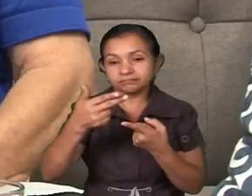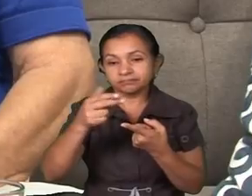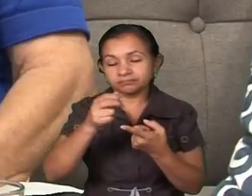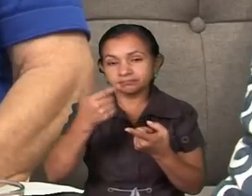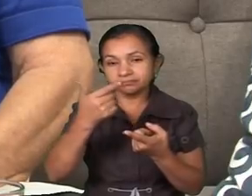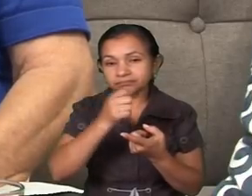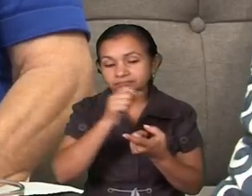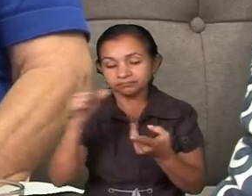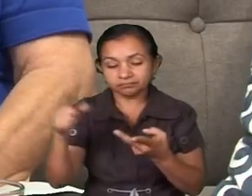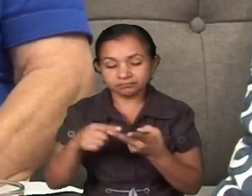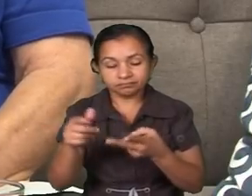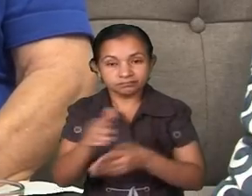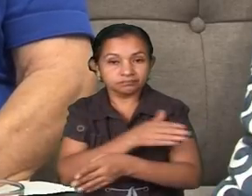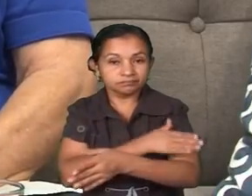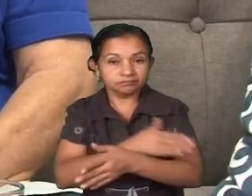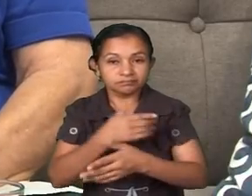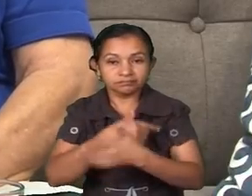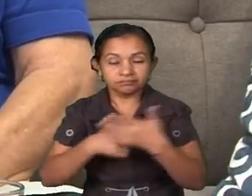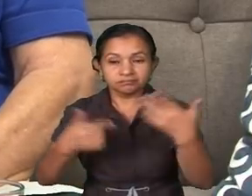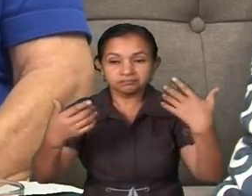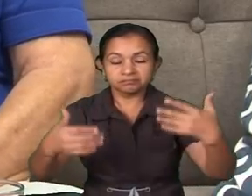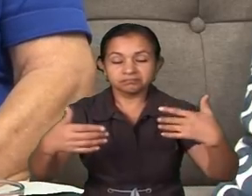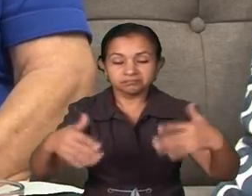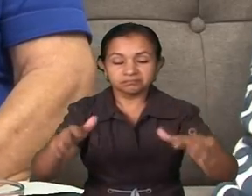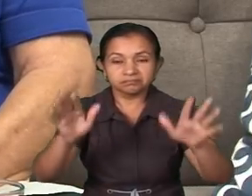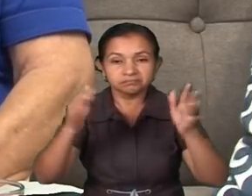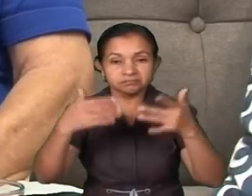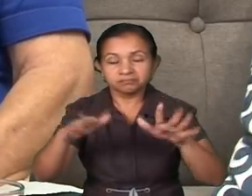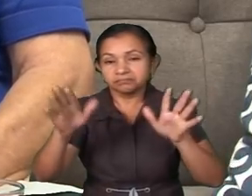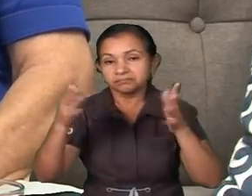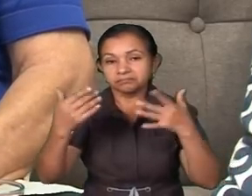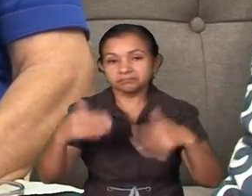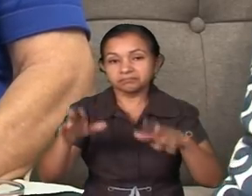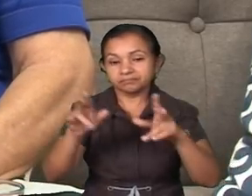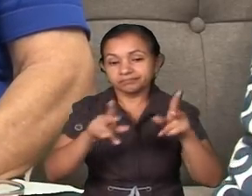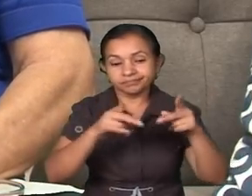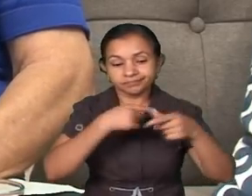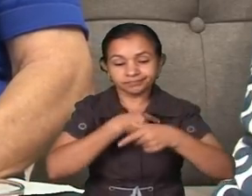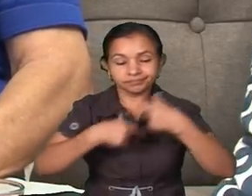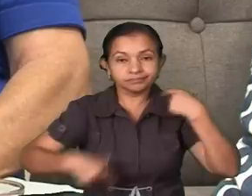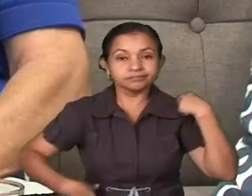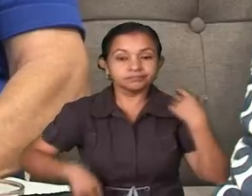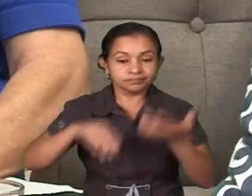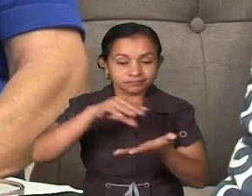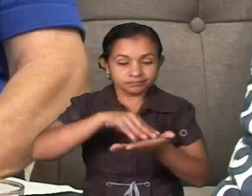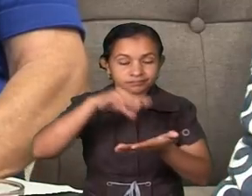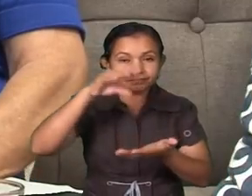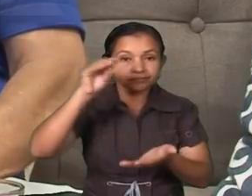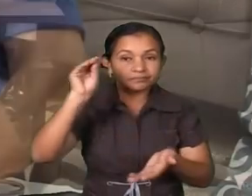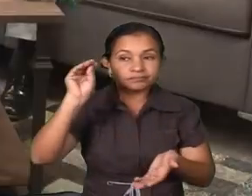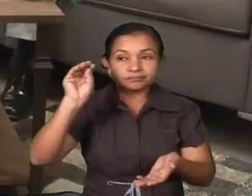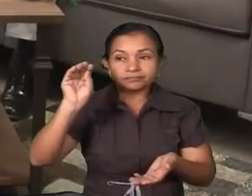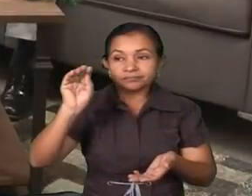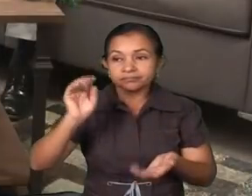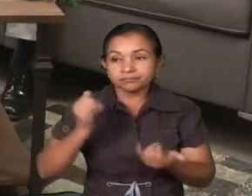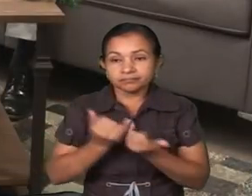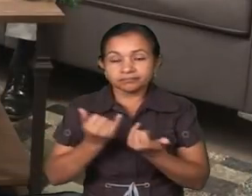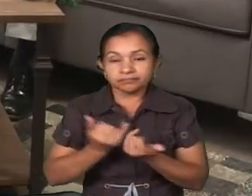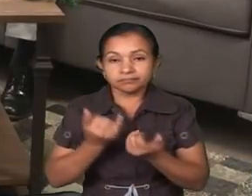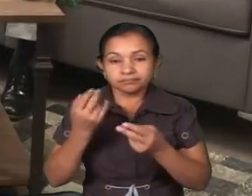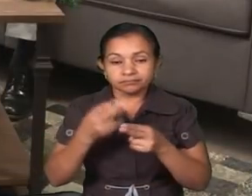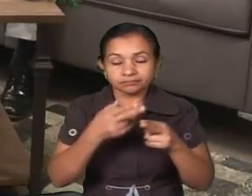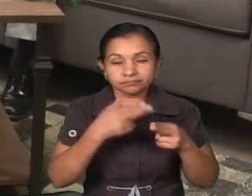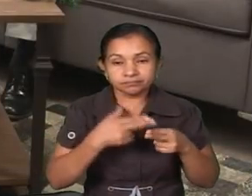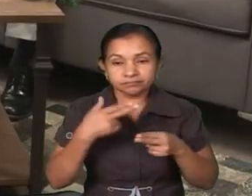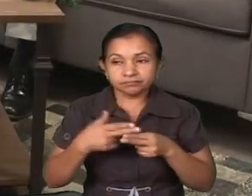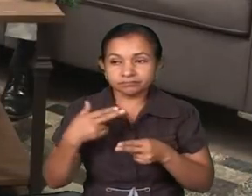Gaulle. Ahora cualquier politiquero es presidente de Francia. Mire cómo tiene vigente usted esos hombres, es